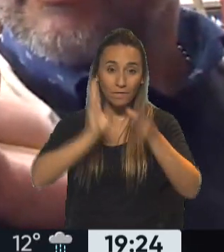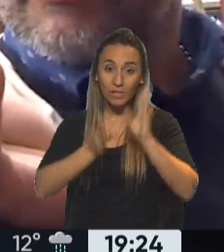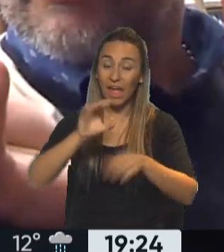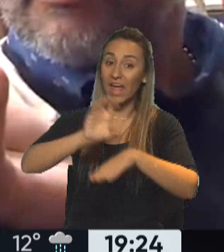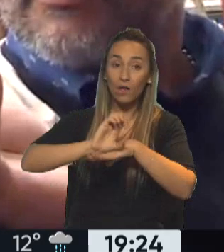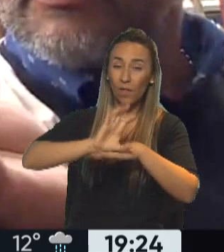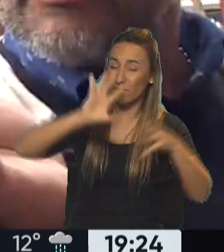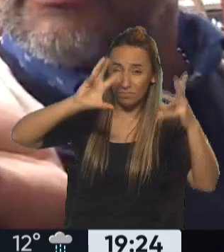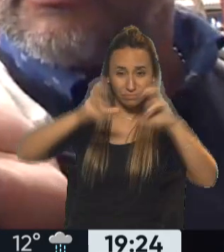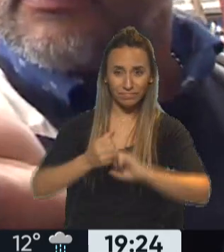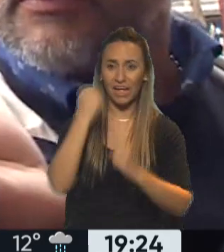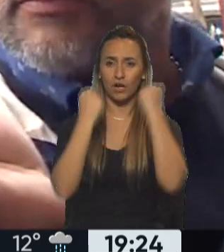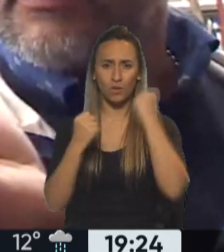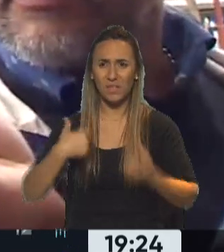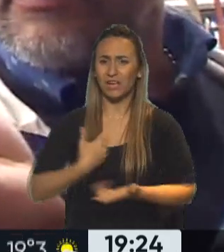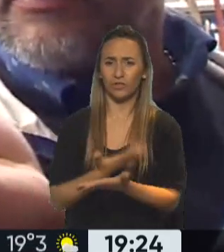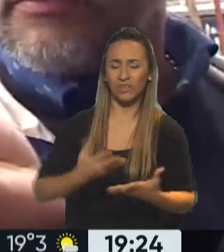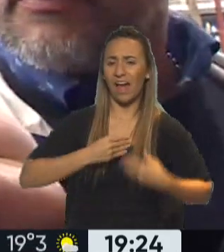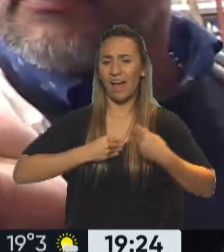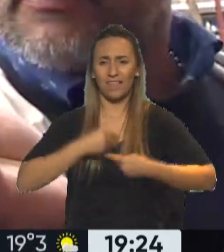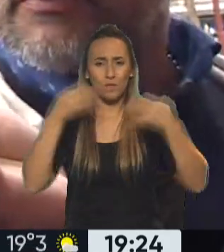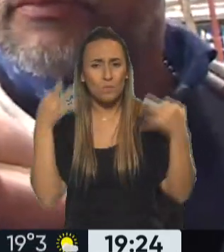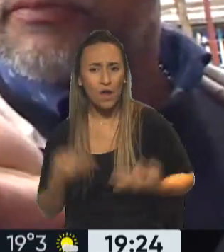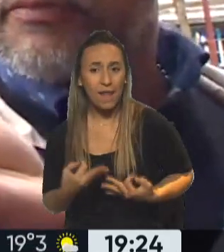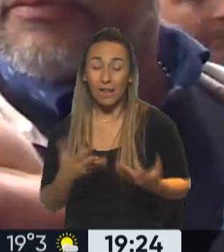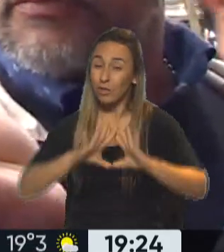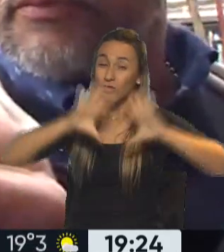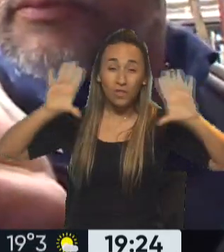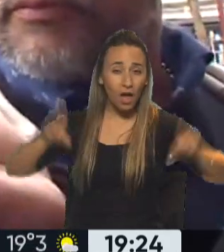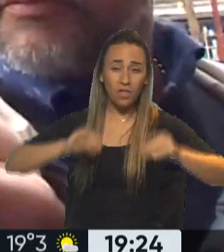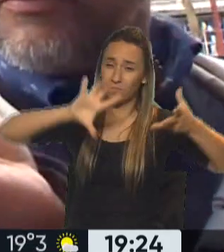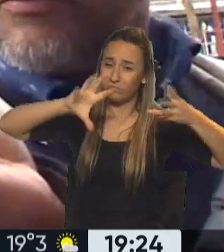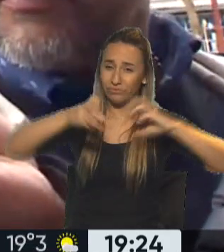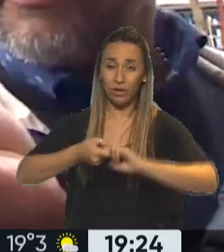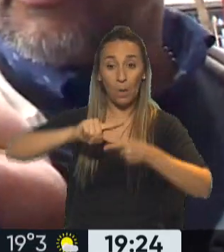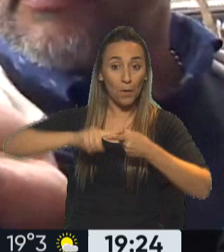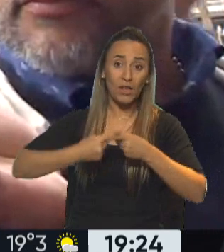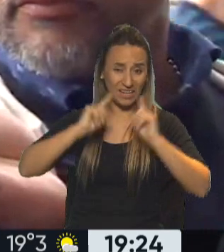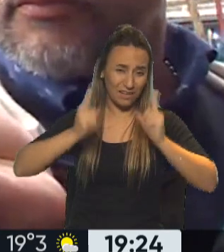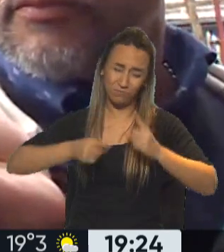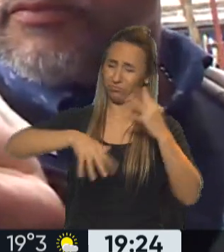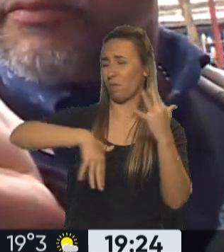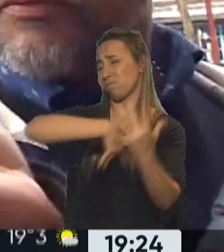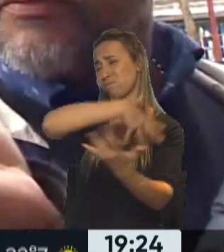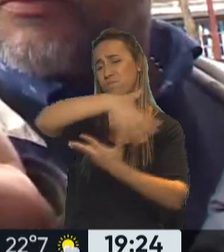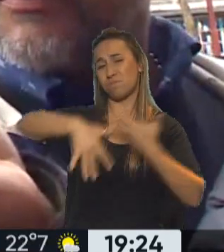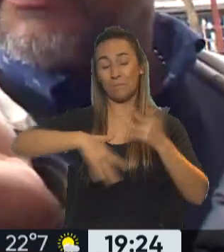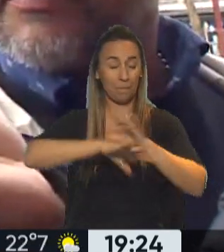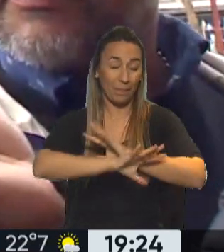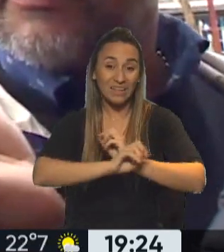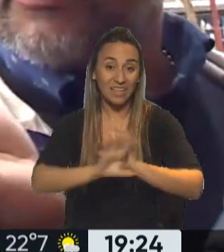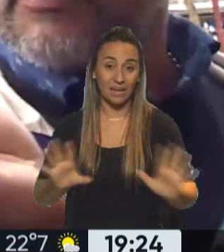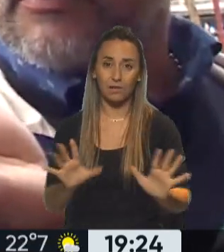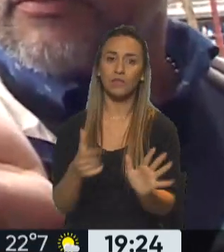Ecuador. Está destrozado la economía, la sociedad, la moral pública, todo, todo. La política se ha vuelto a la politiquería, el reparto para mantenerse